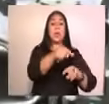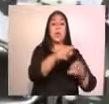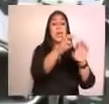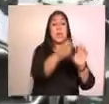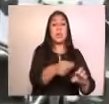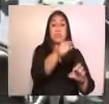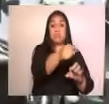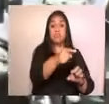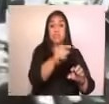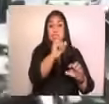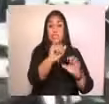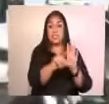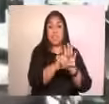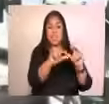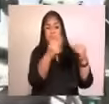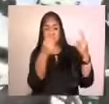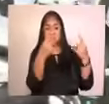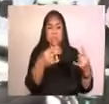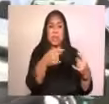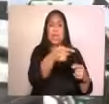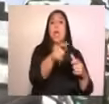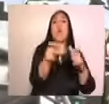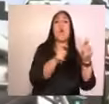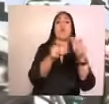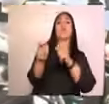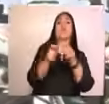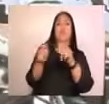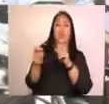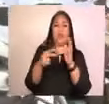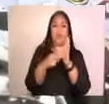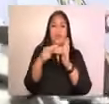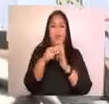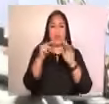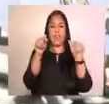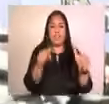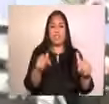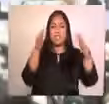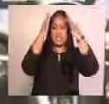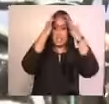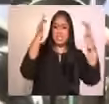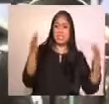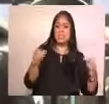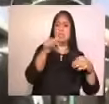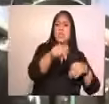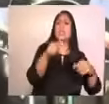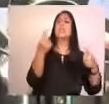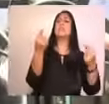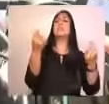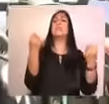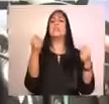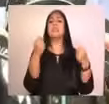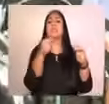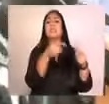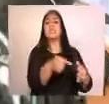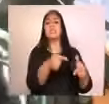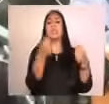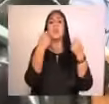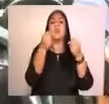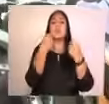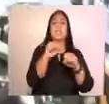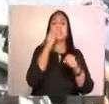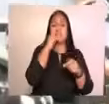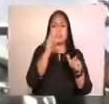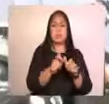libertad los que controlaban las normas, los que definían qué era lo que se hacía, los que construían